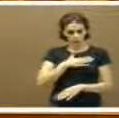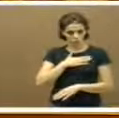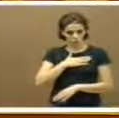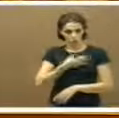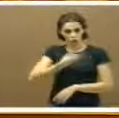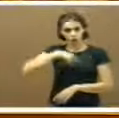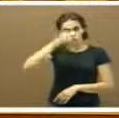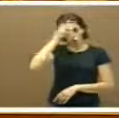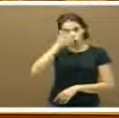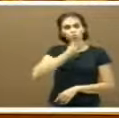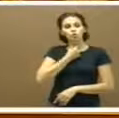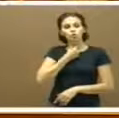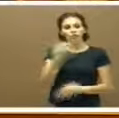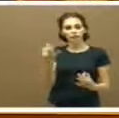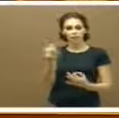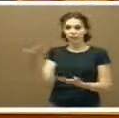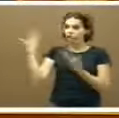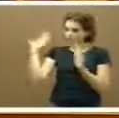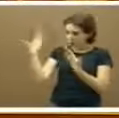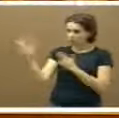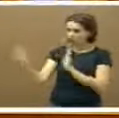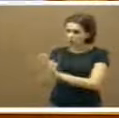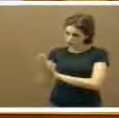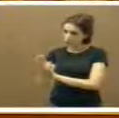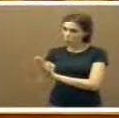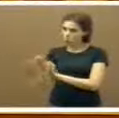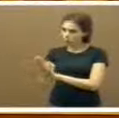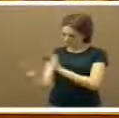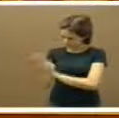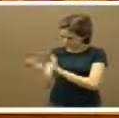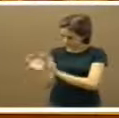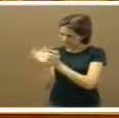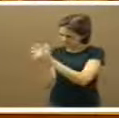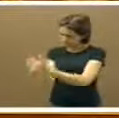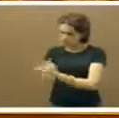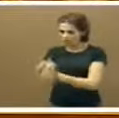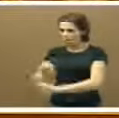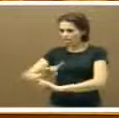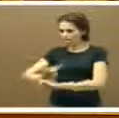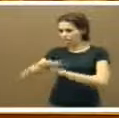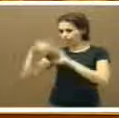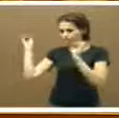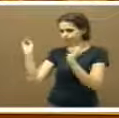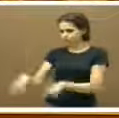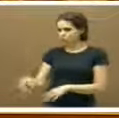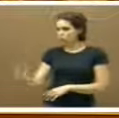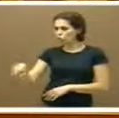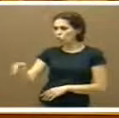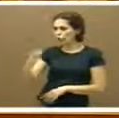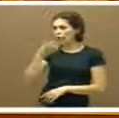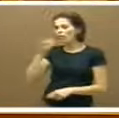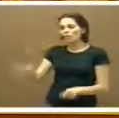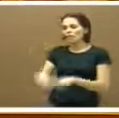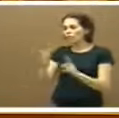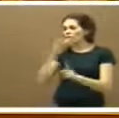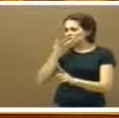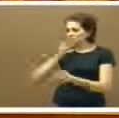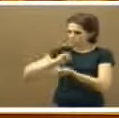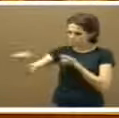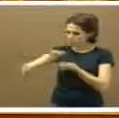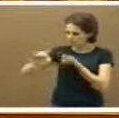gustaría decirle que enhorabuena que siga adelante, que no cesen su empeño. Y por muchas chinas que le pongan en el camino,